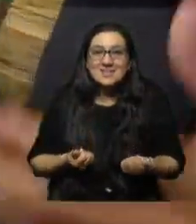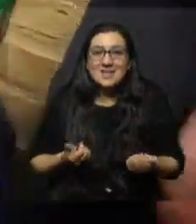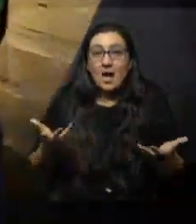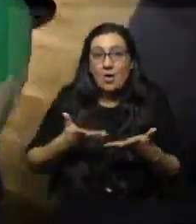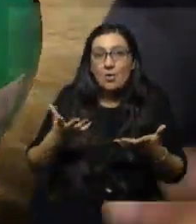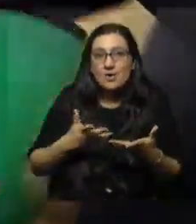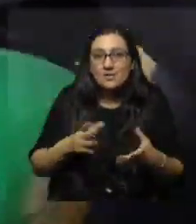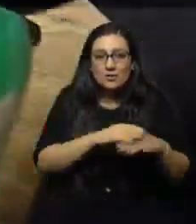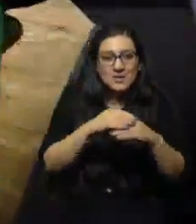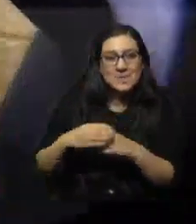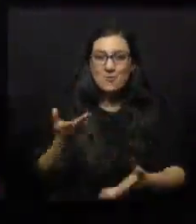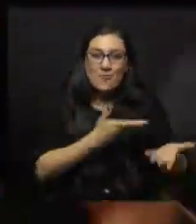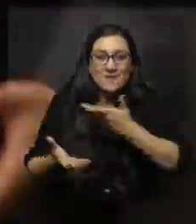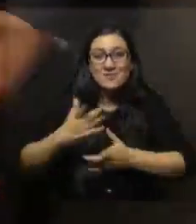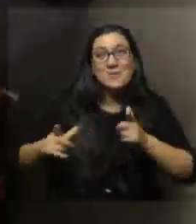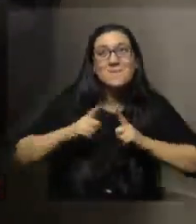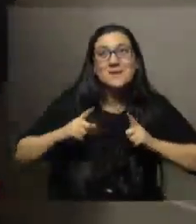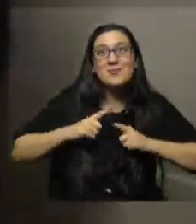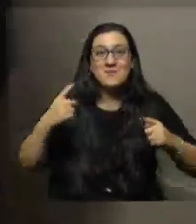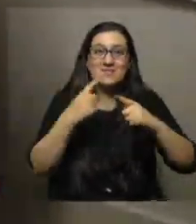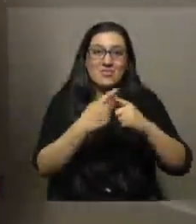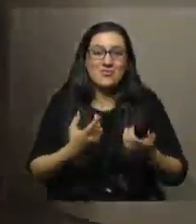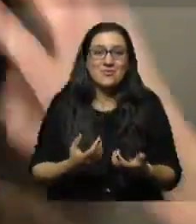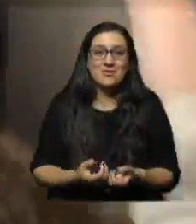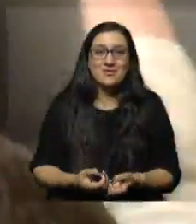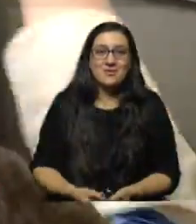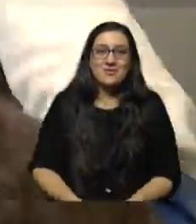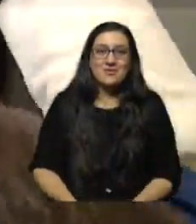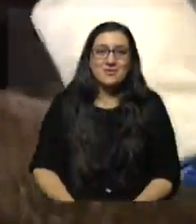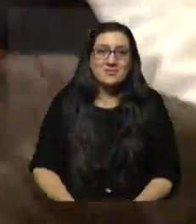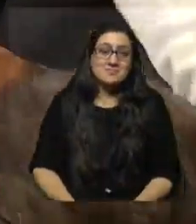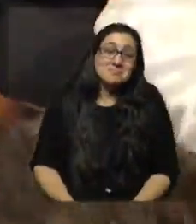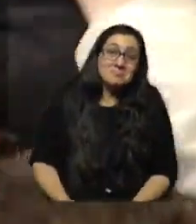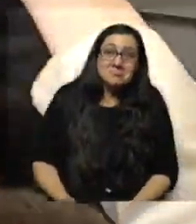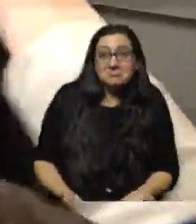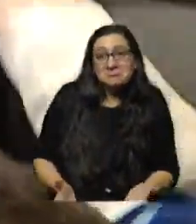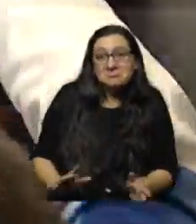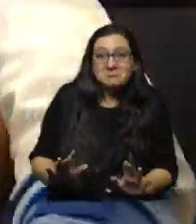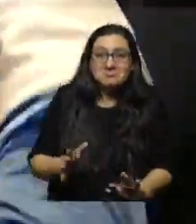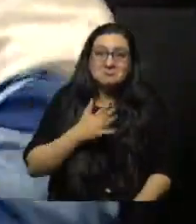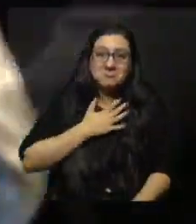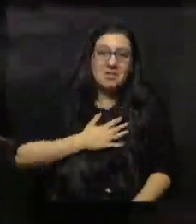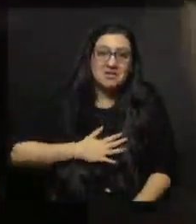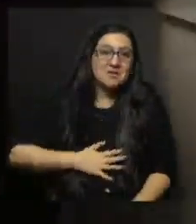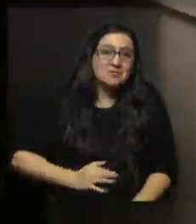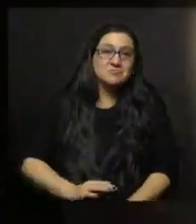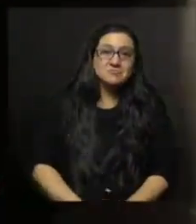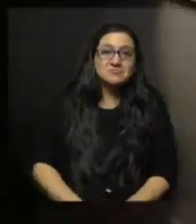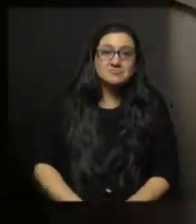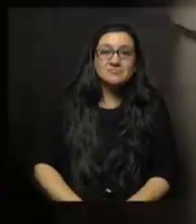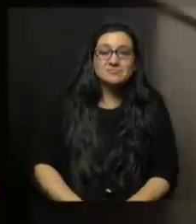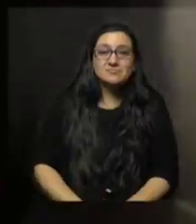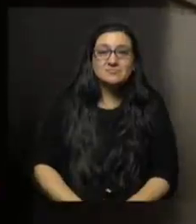ahora que está con sus amigos abrazados esperando el partido? Bien, no, Tranquilidad, digamos. Está fácil el